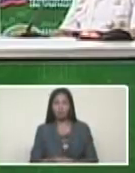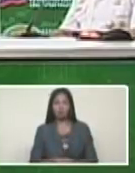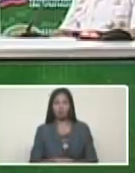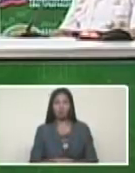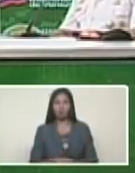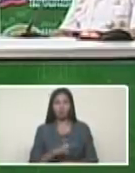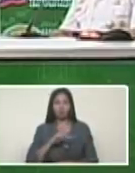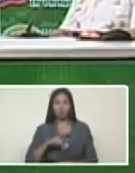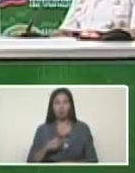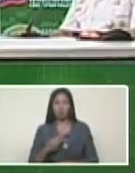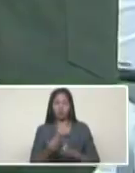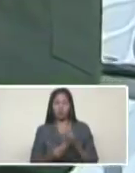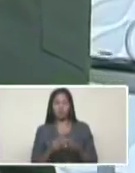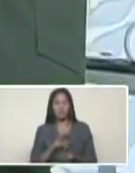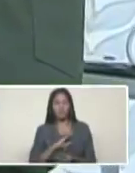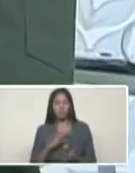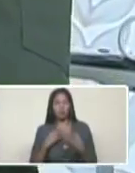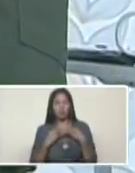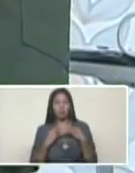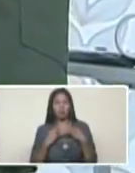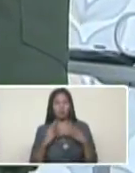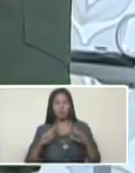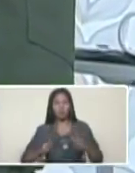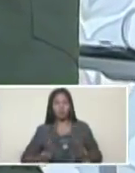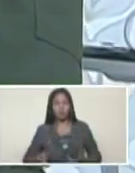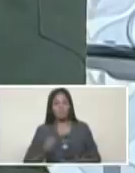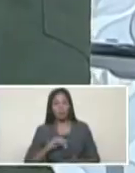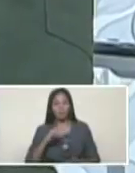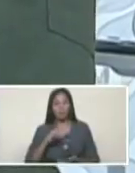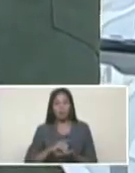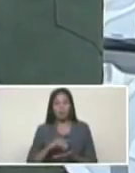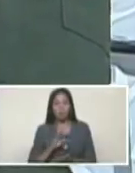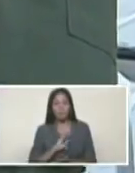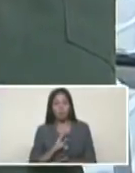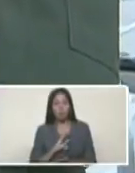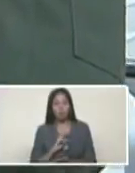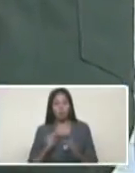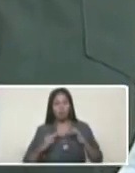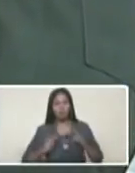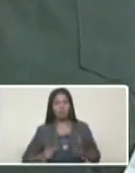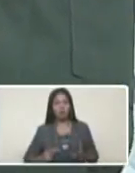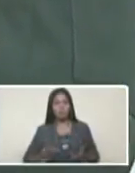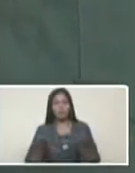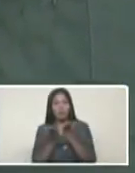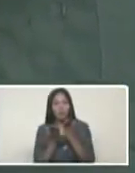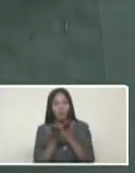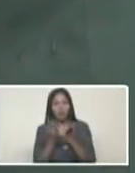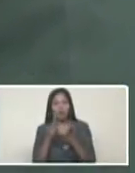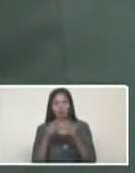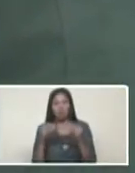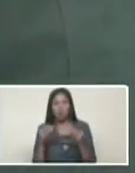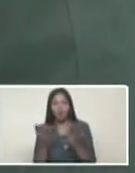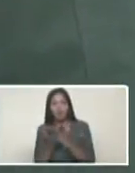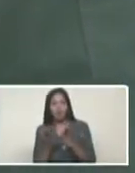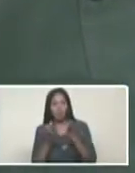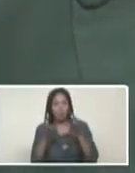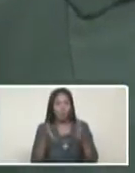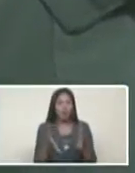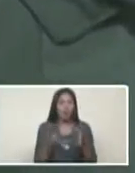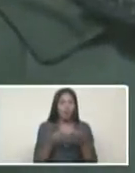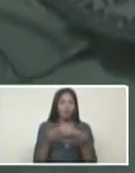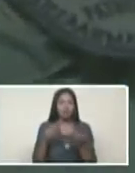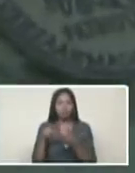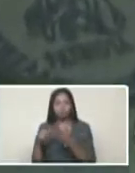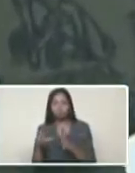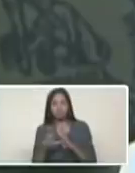haciendo los uniformes militares, al lado le ponemos las máquinas para hacer los uniformes escolares de todas las escuelas, liceos,